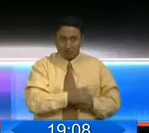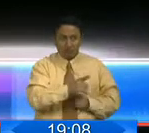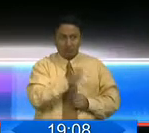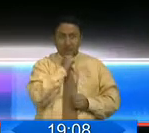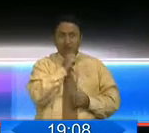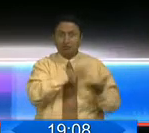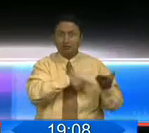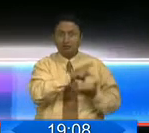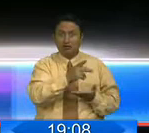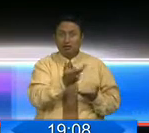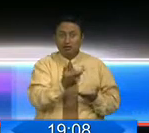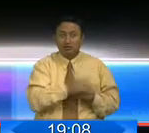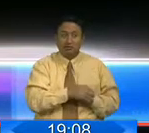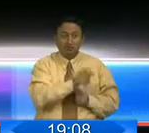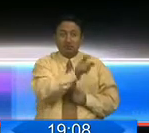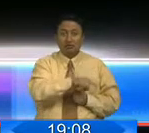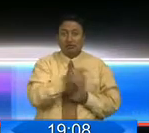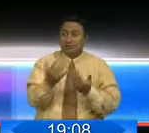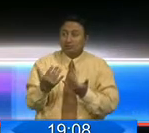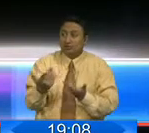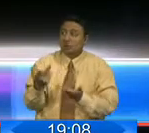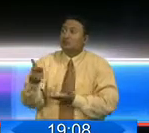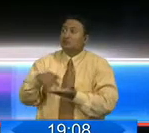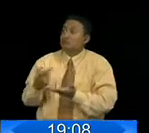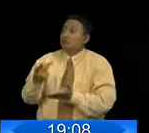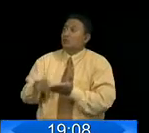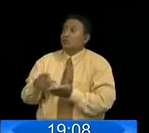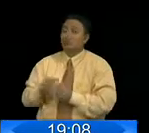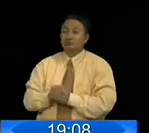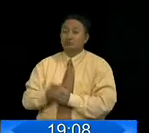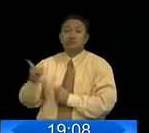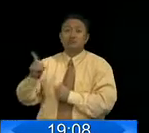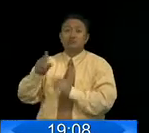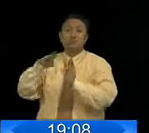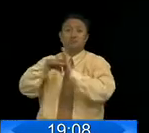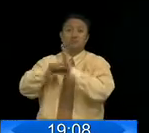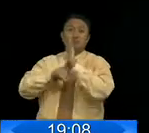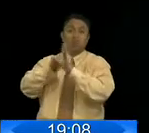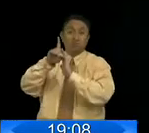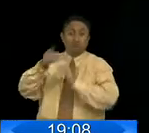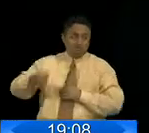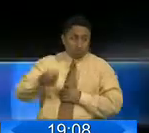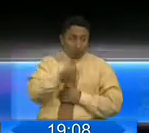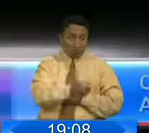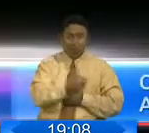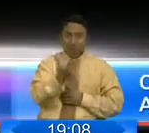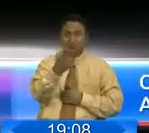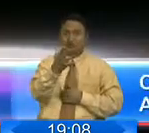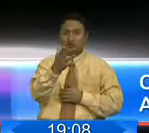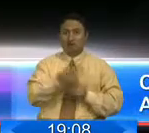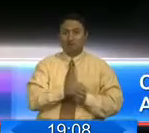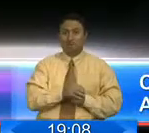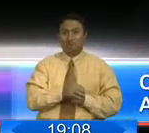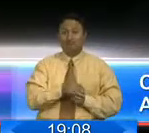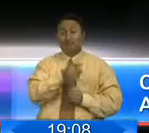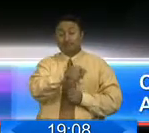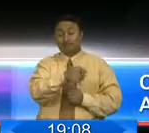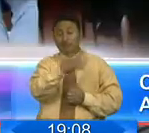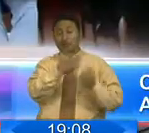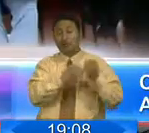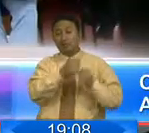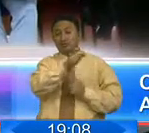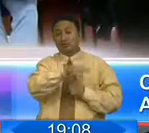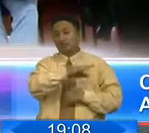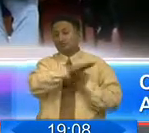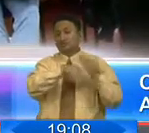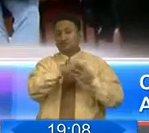el contratista esperando que se les liquide pero el banco desarrollo no los transfiere todavía estos recursos entonces todo esto está ocasionando malestar